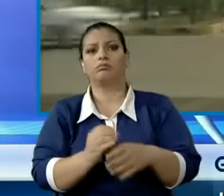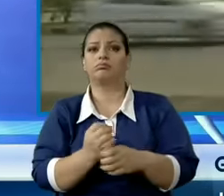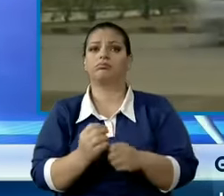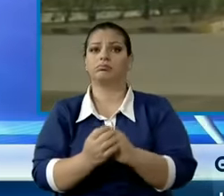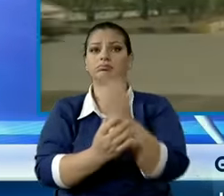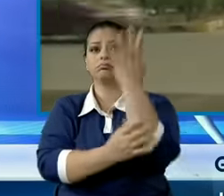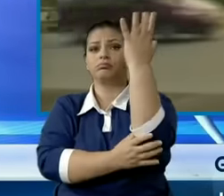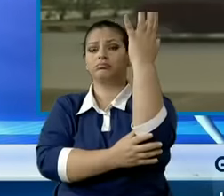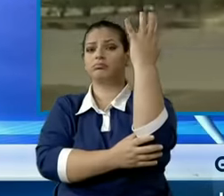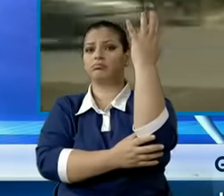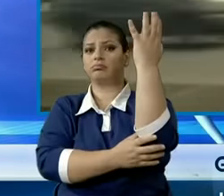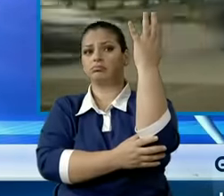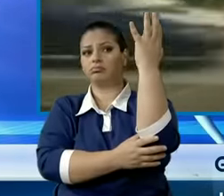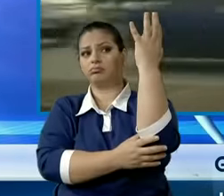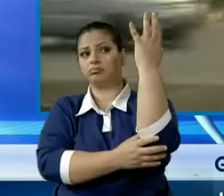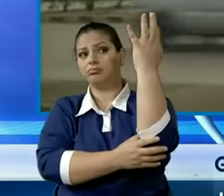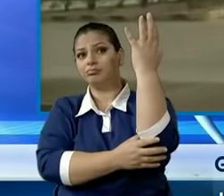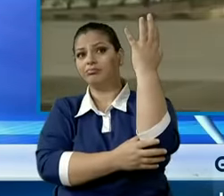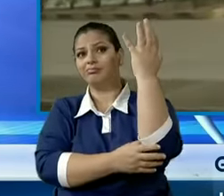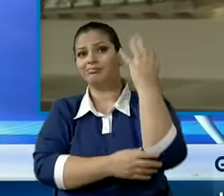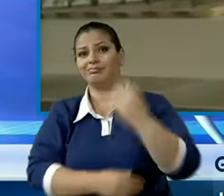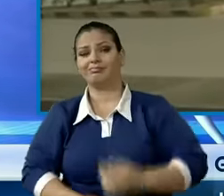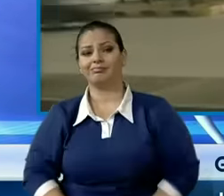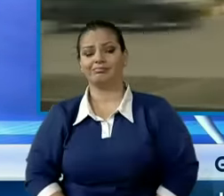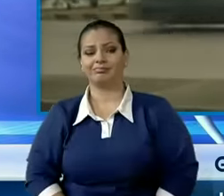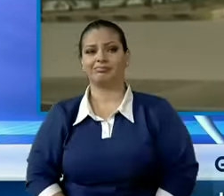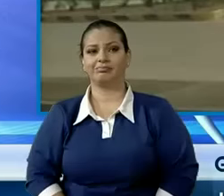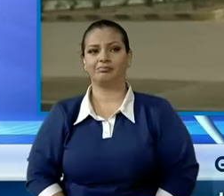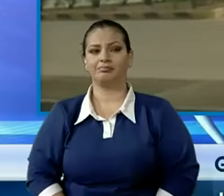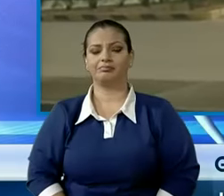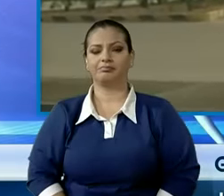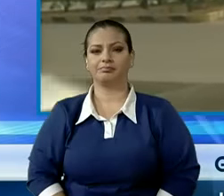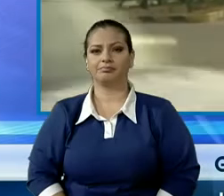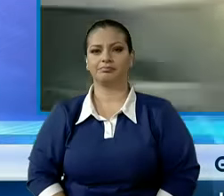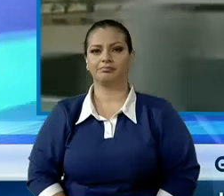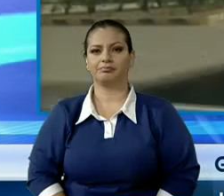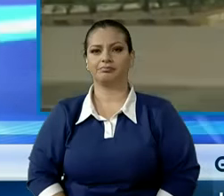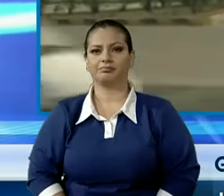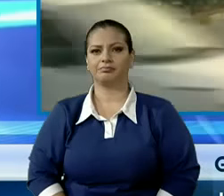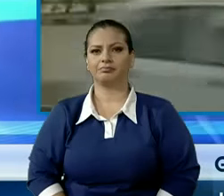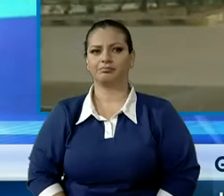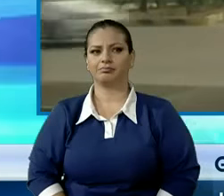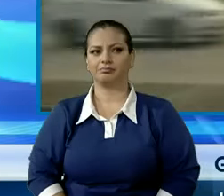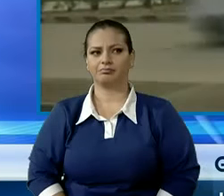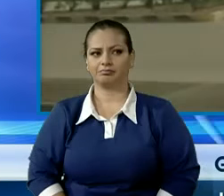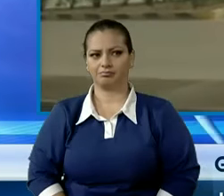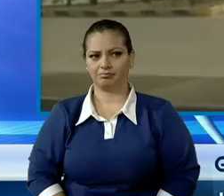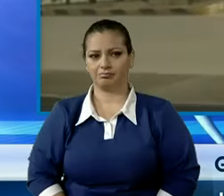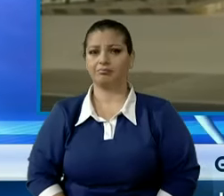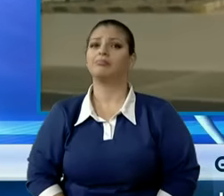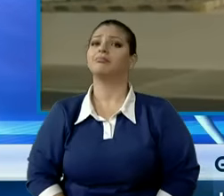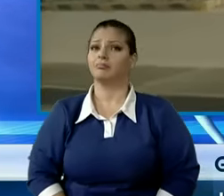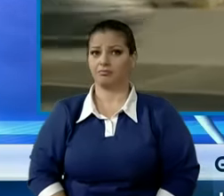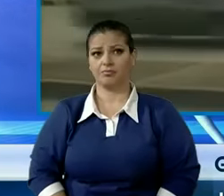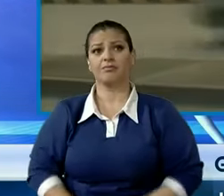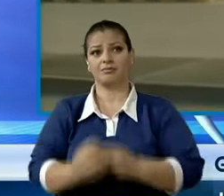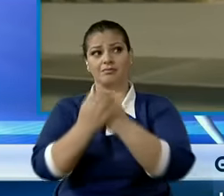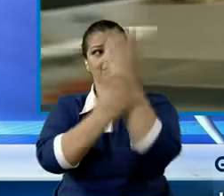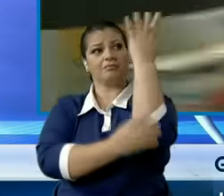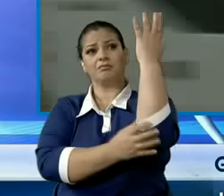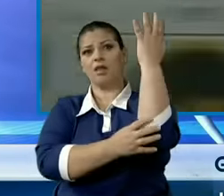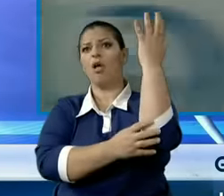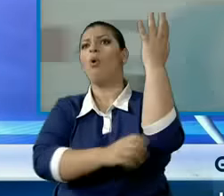virar. Mire. Ahí está, la clásica, mire los arbolitos y las matitas. Y esas en otros sitios son mucho más grandes, que usted